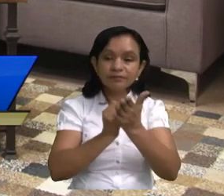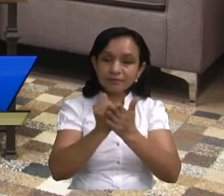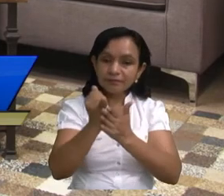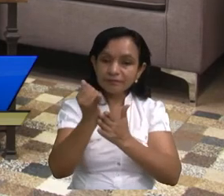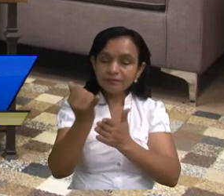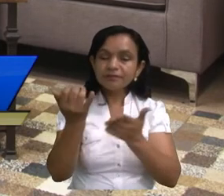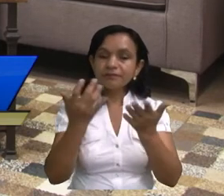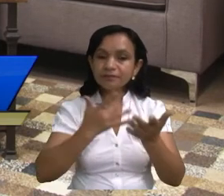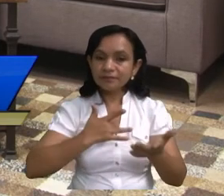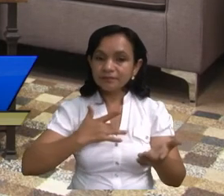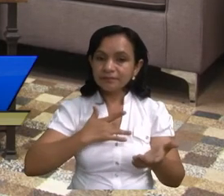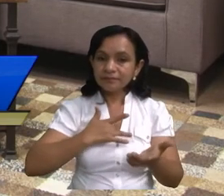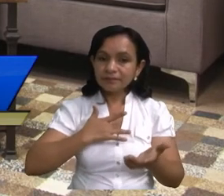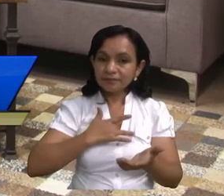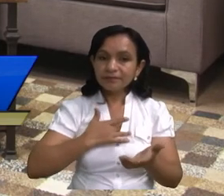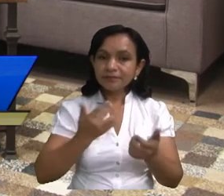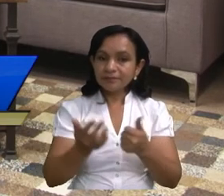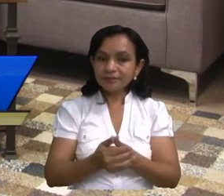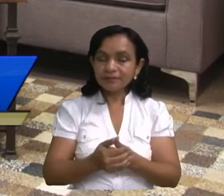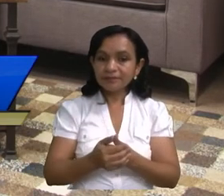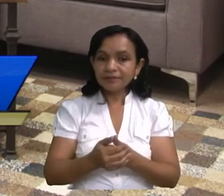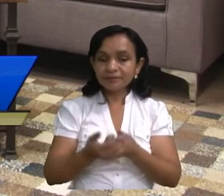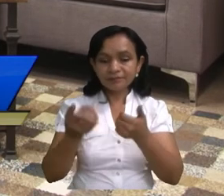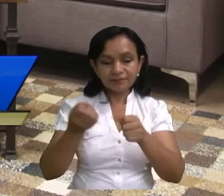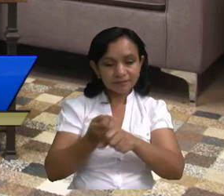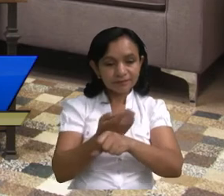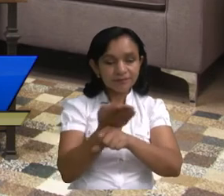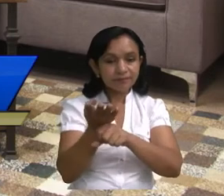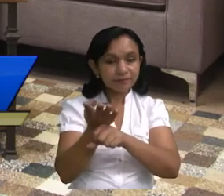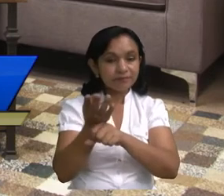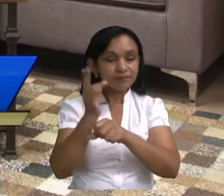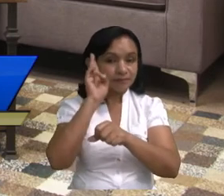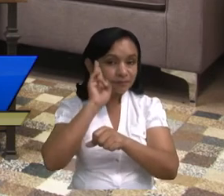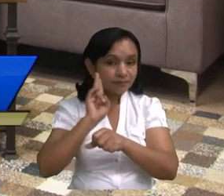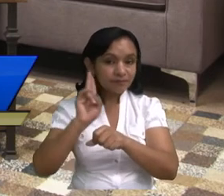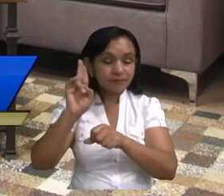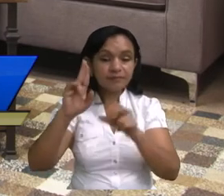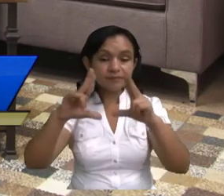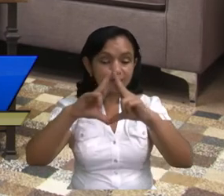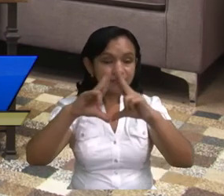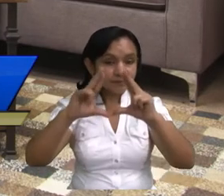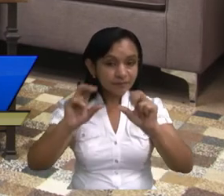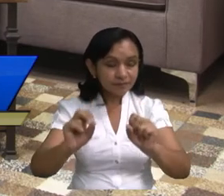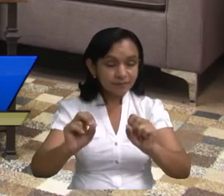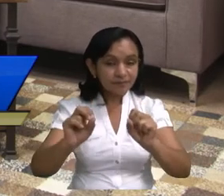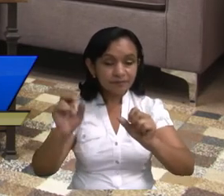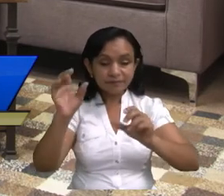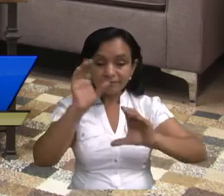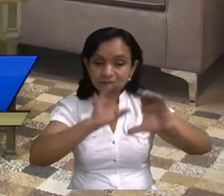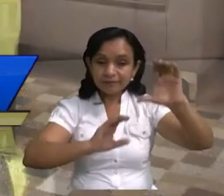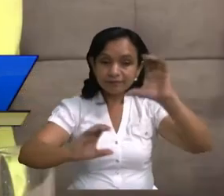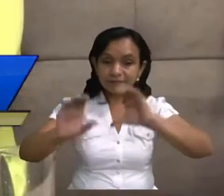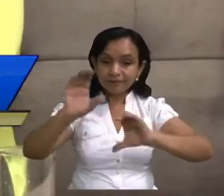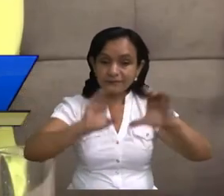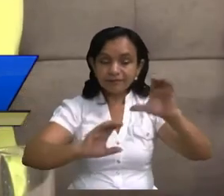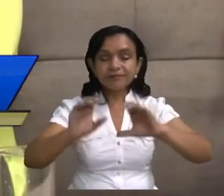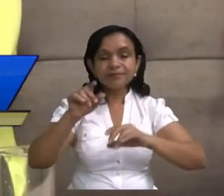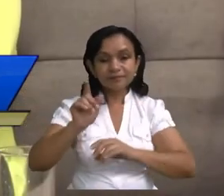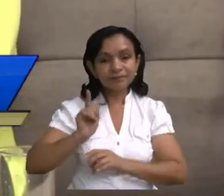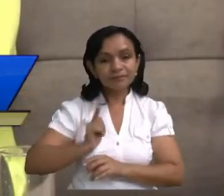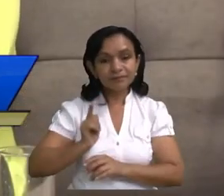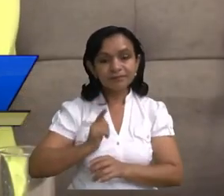se requiere. Y por eso, claro, también desde el Consejo Nicaragüense de Ciencia y Tecnología tenemos